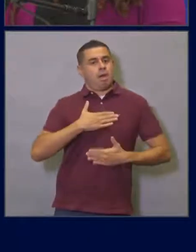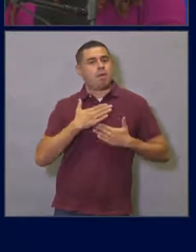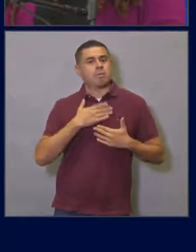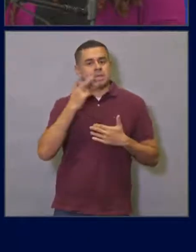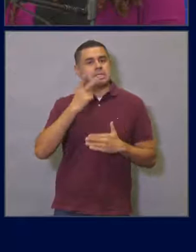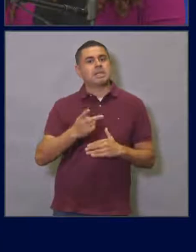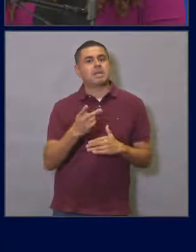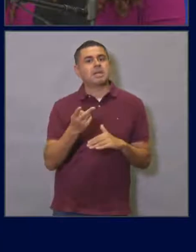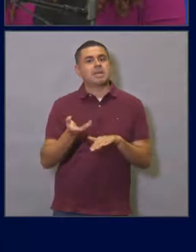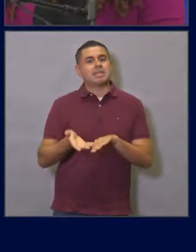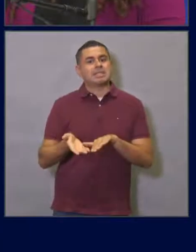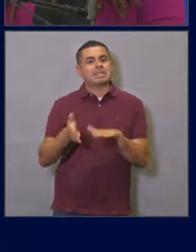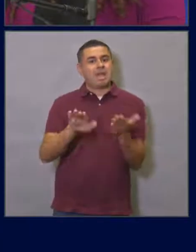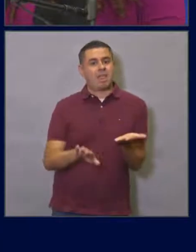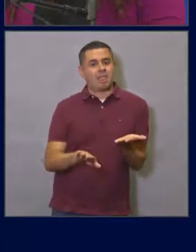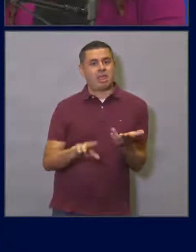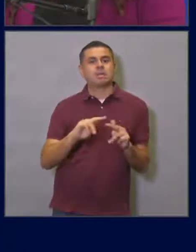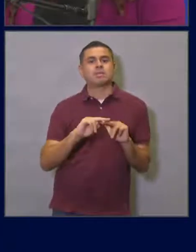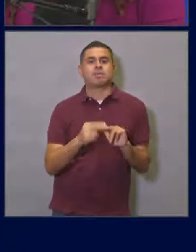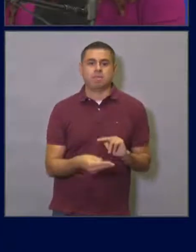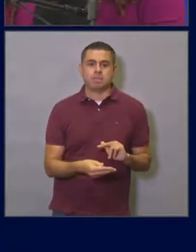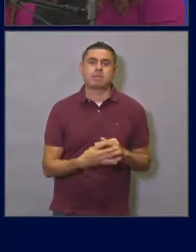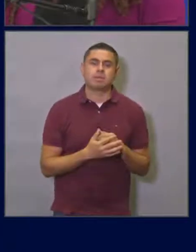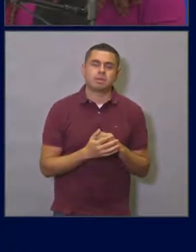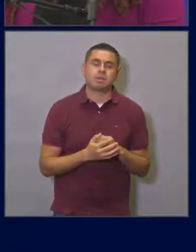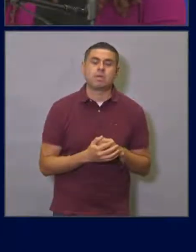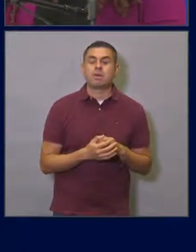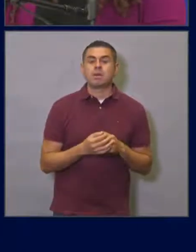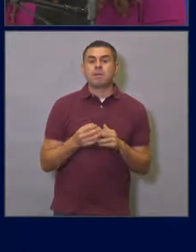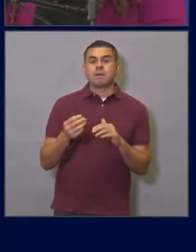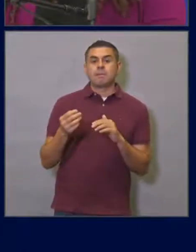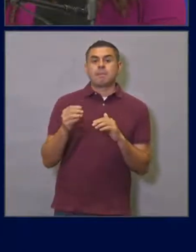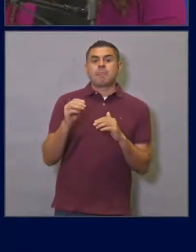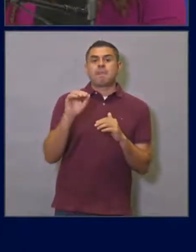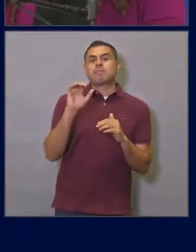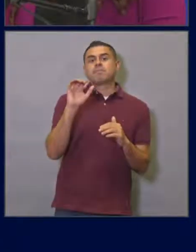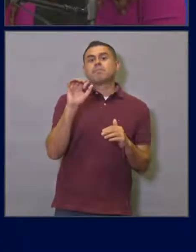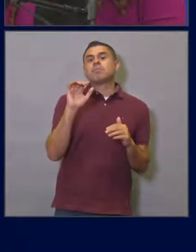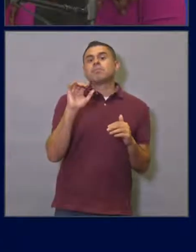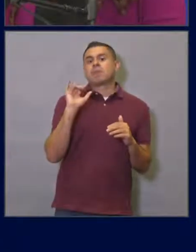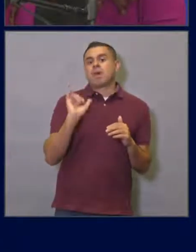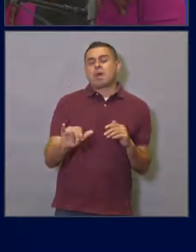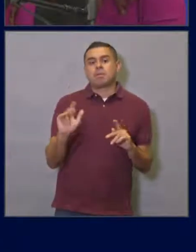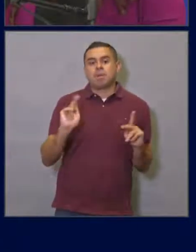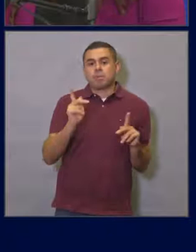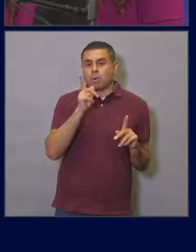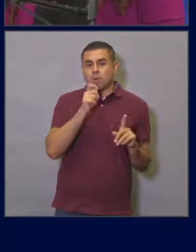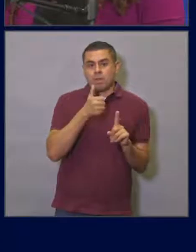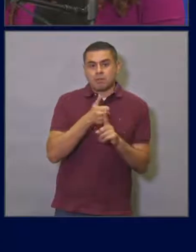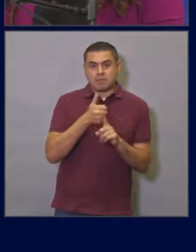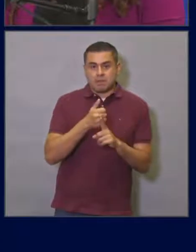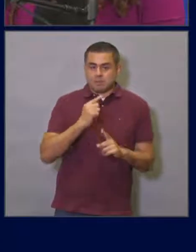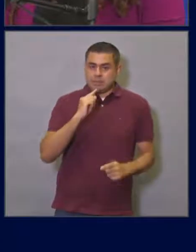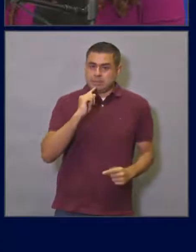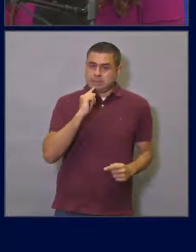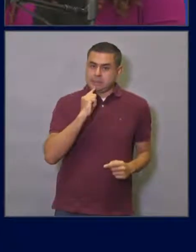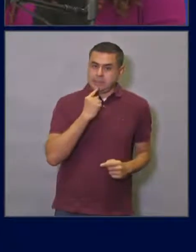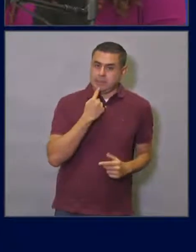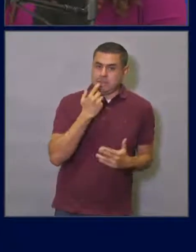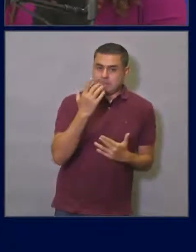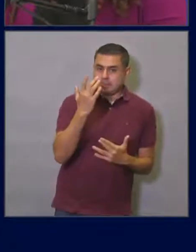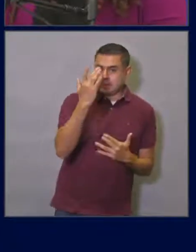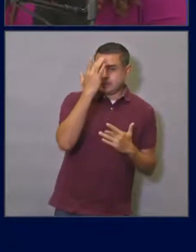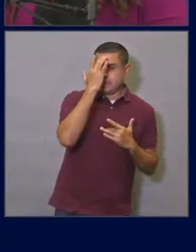COVID-19. Esto se debe a una disminución general de la cantidad de personas que se enferman gravemente por el